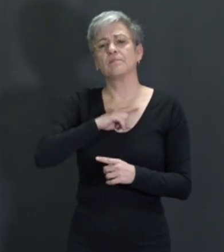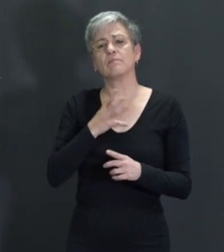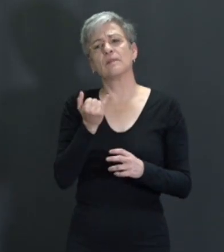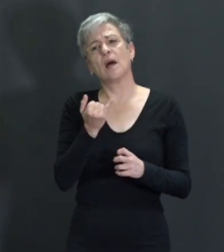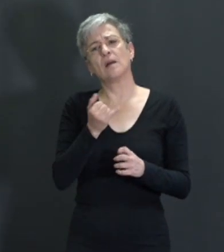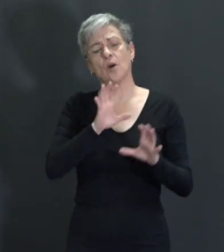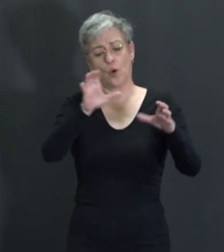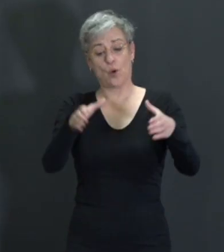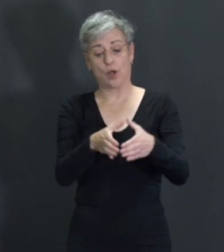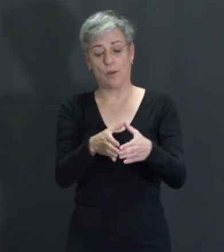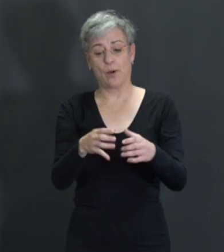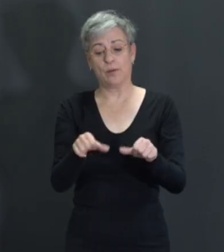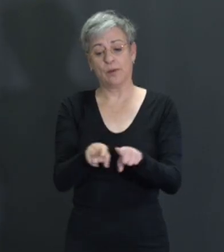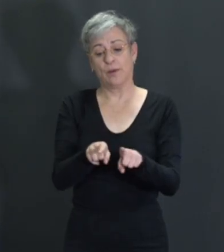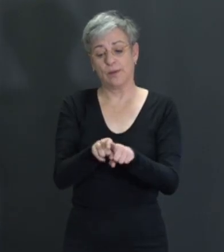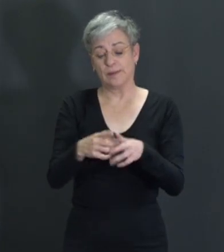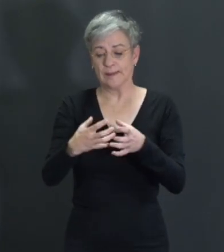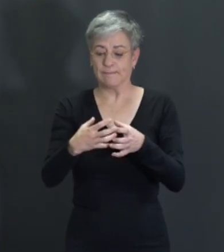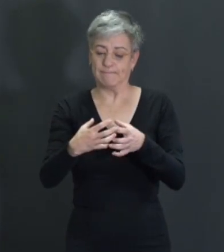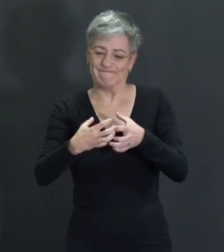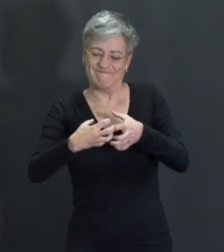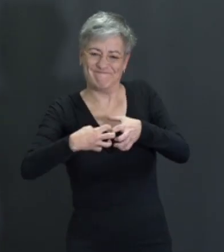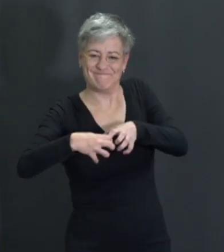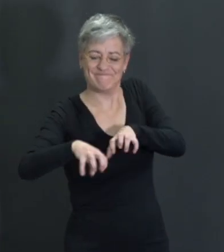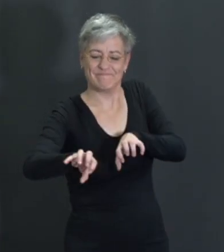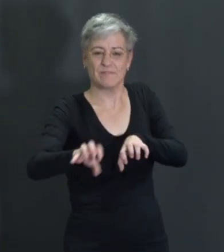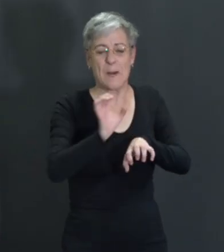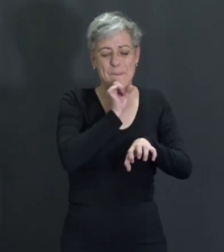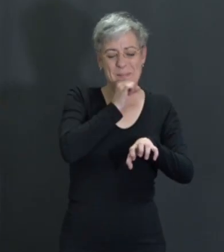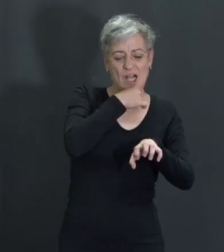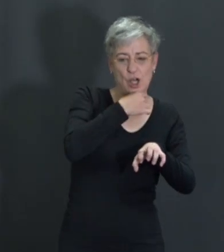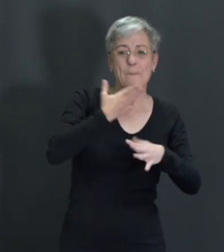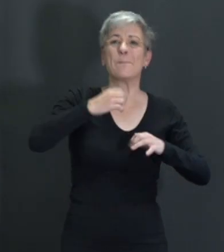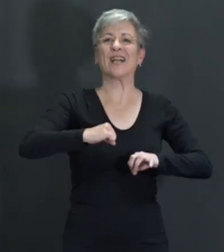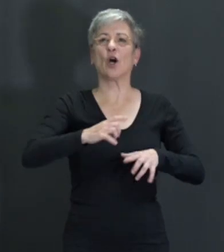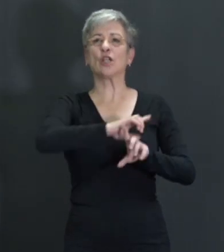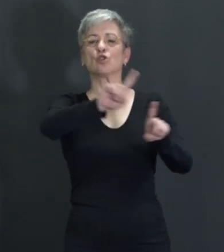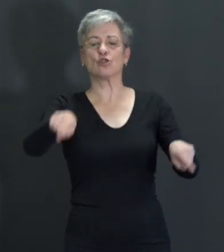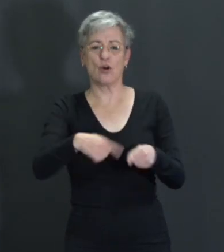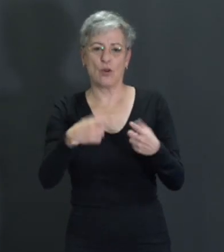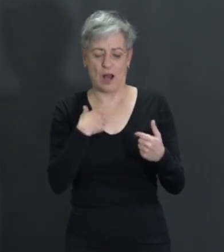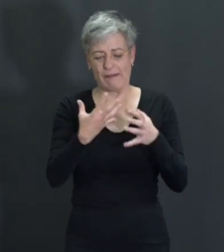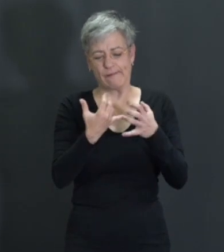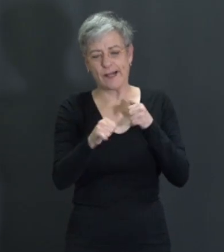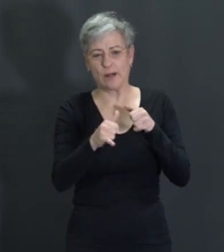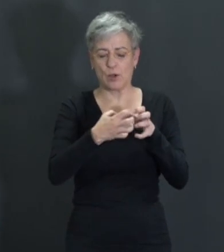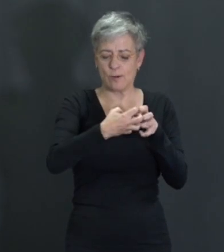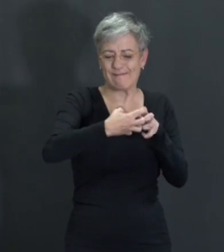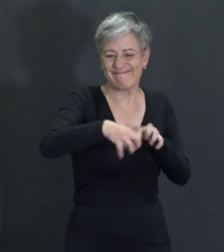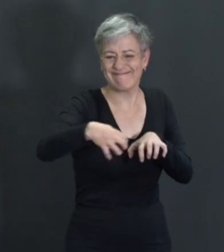población que se independice de ese grupo cuando hablamos de los mayores y que sobre todo no